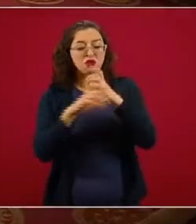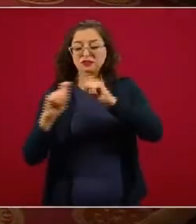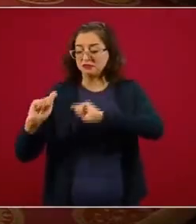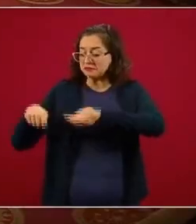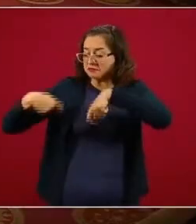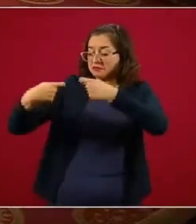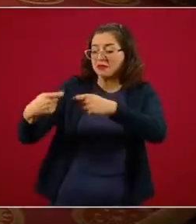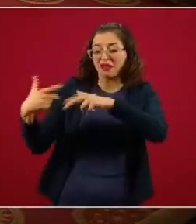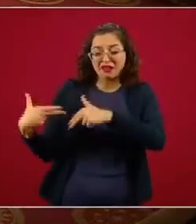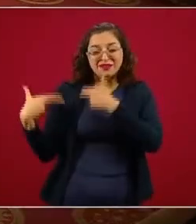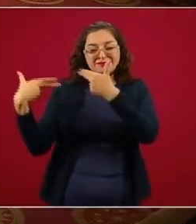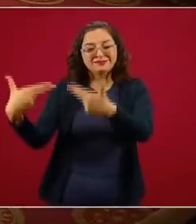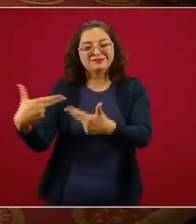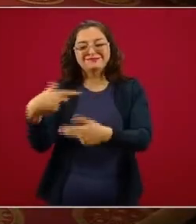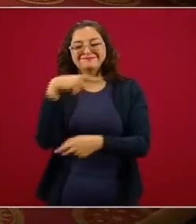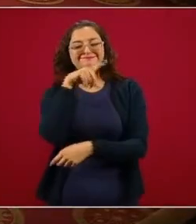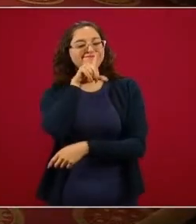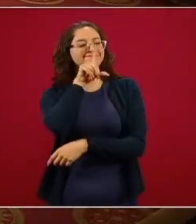materiales,